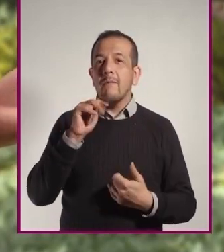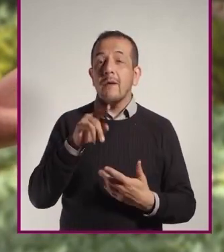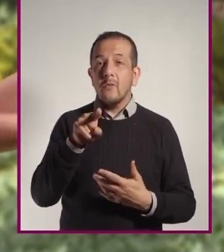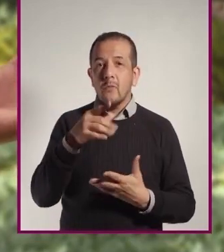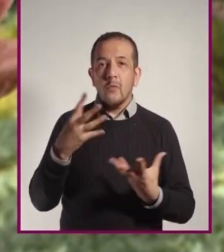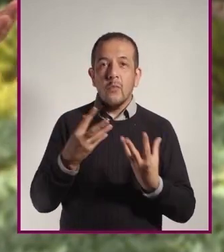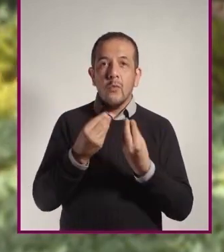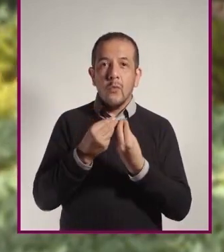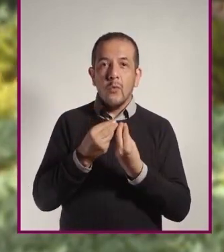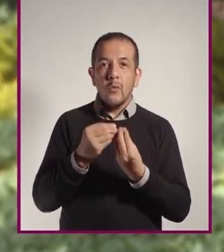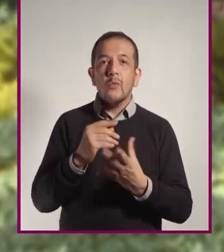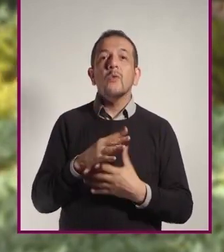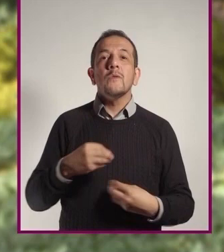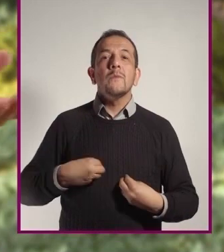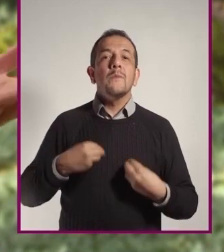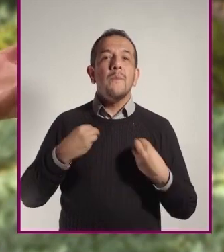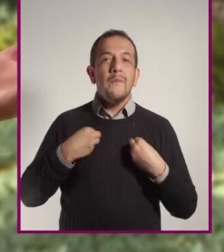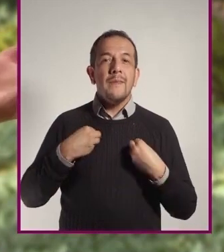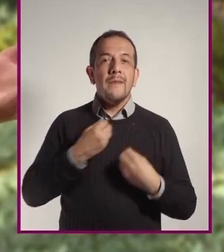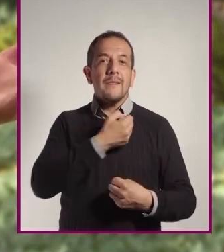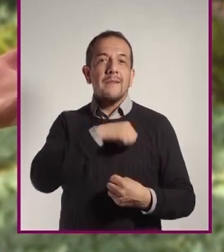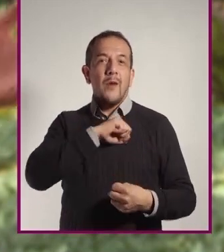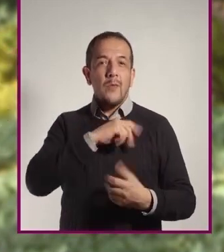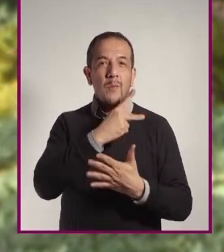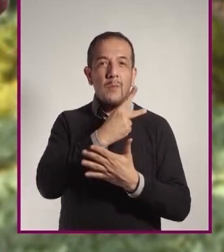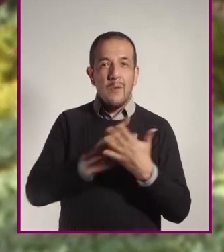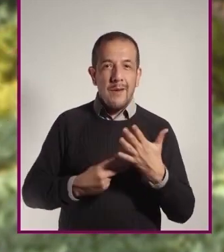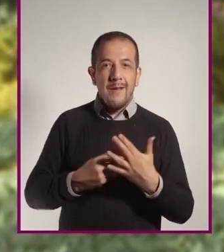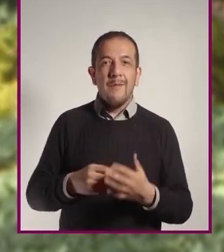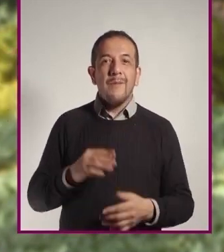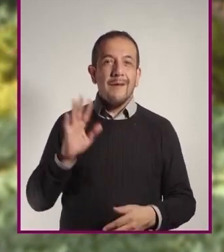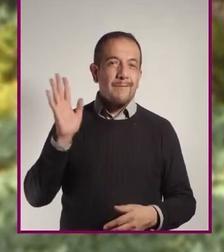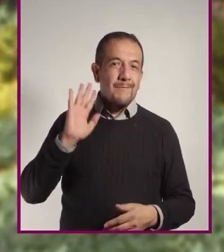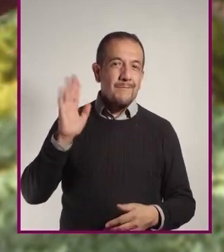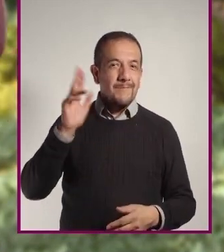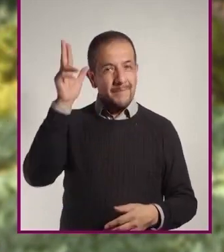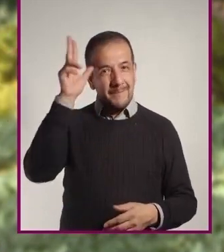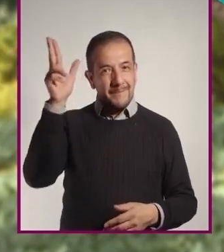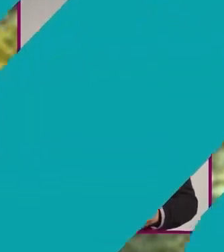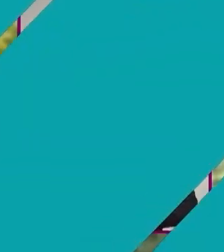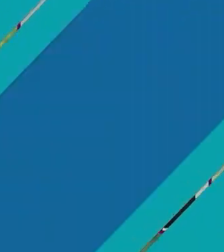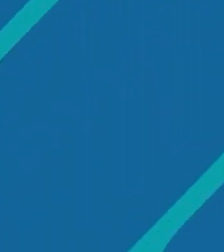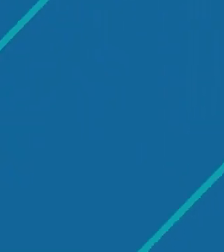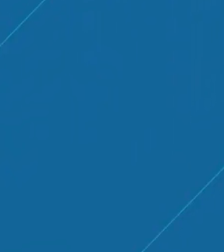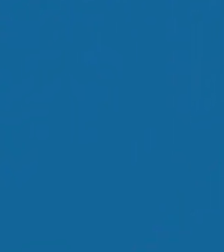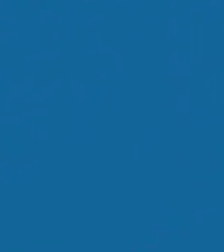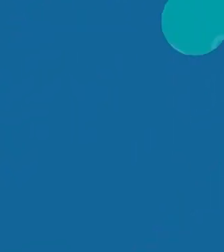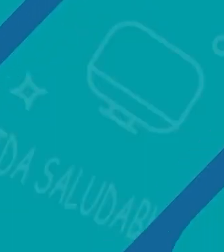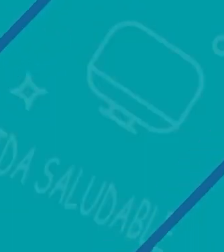con nosotros. Vida saludable. Una buena decisión. Hasta la próxima.